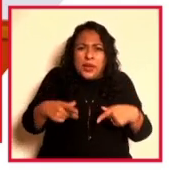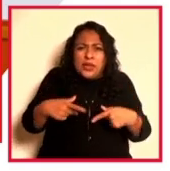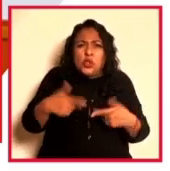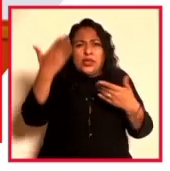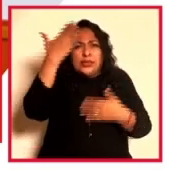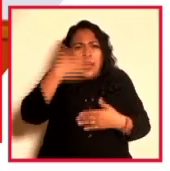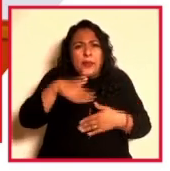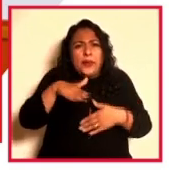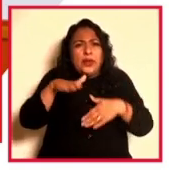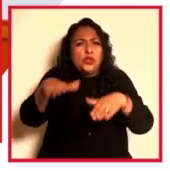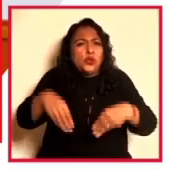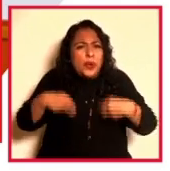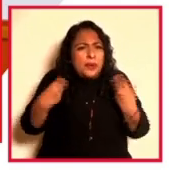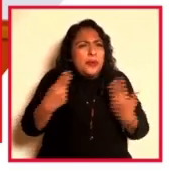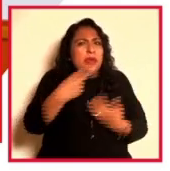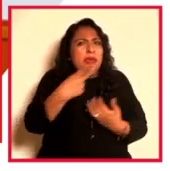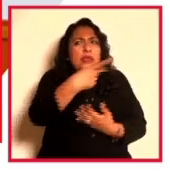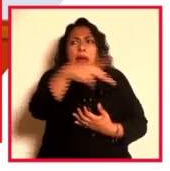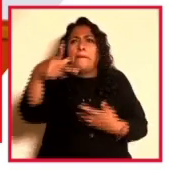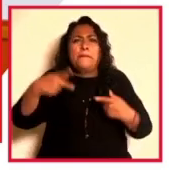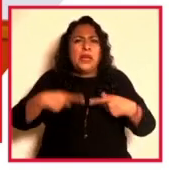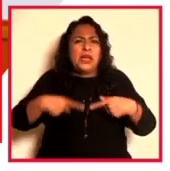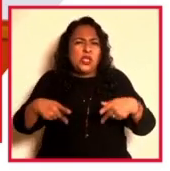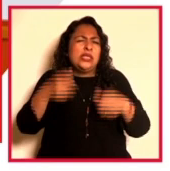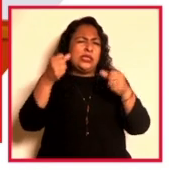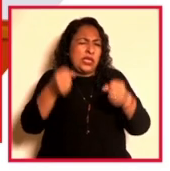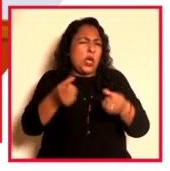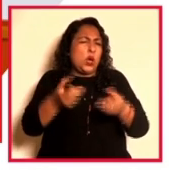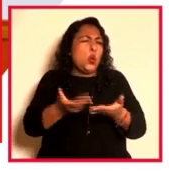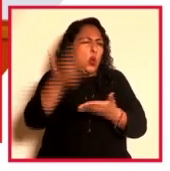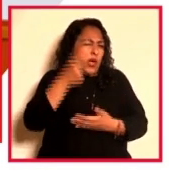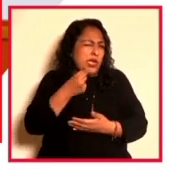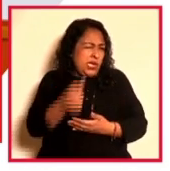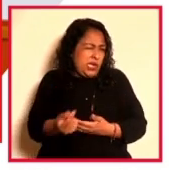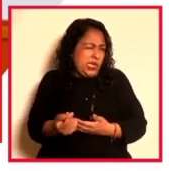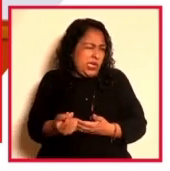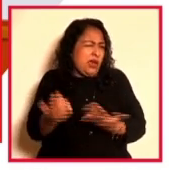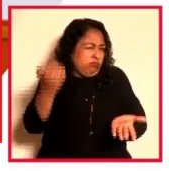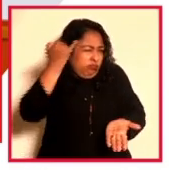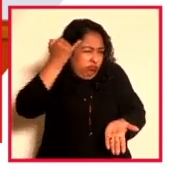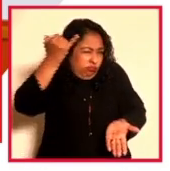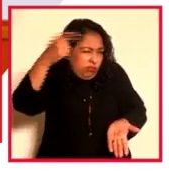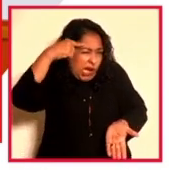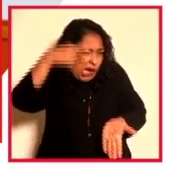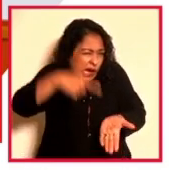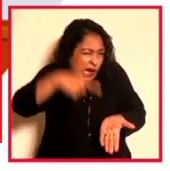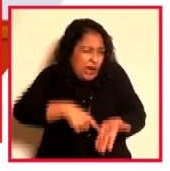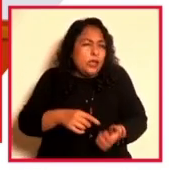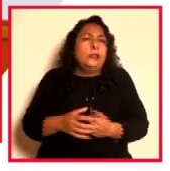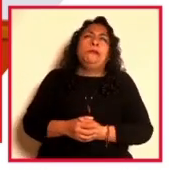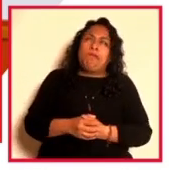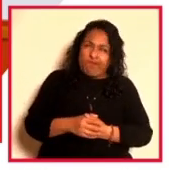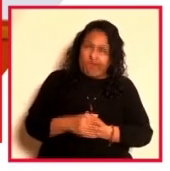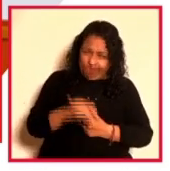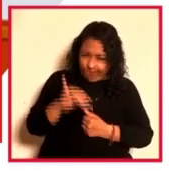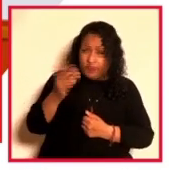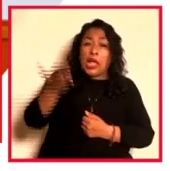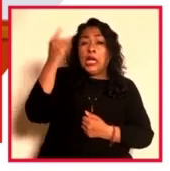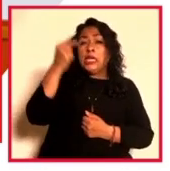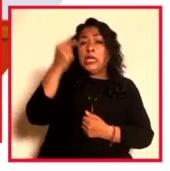otras personas seguramente fue desde muy pequeña me imagino Sí desde muy pequeña tuve ese